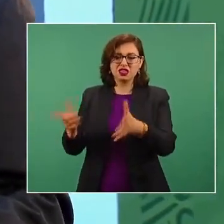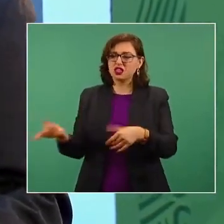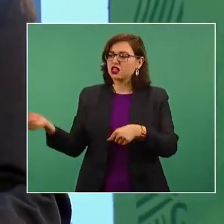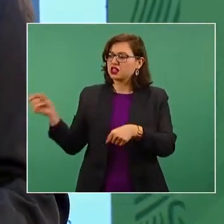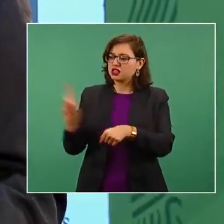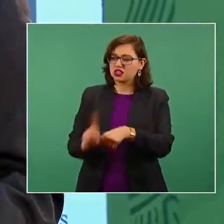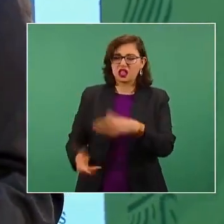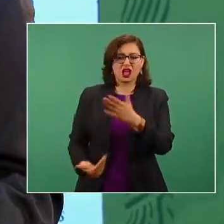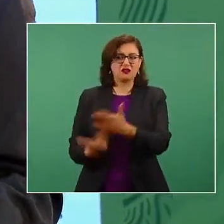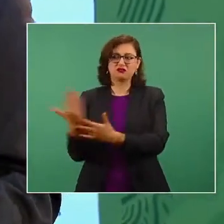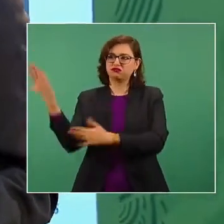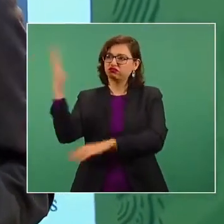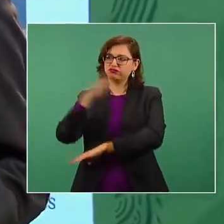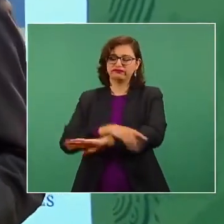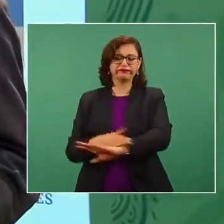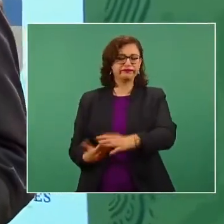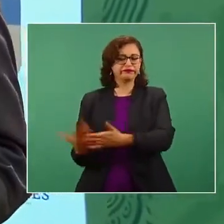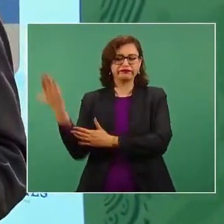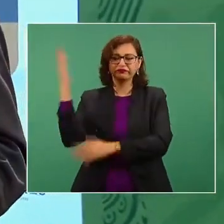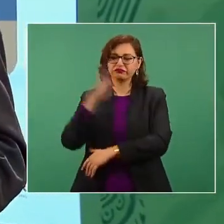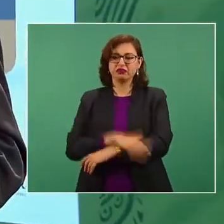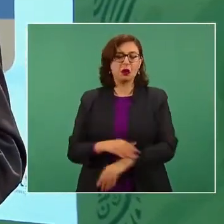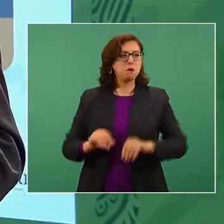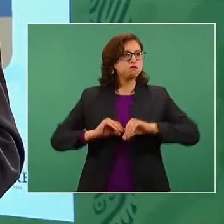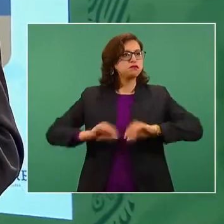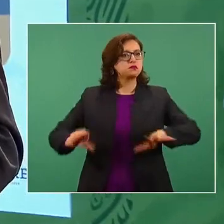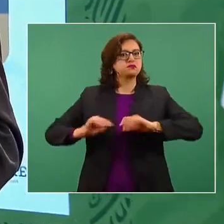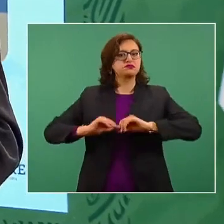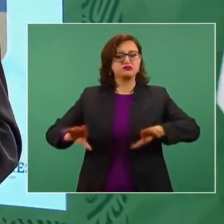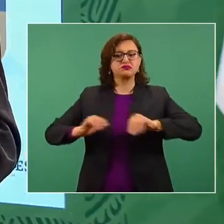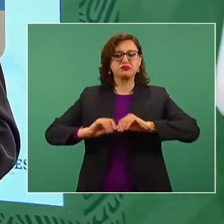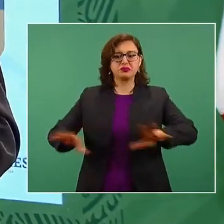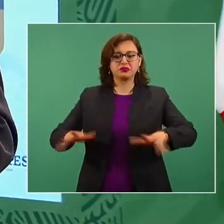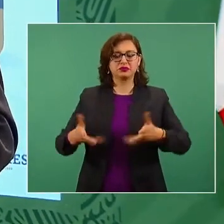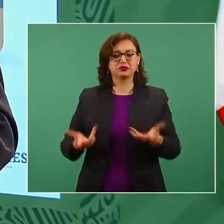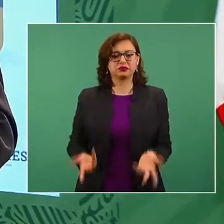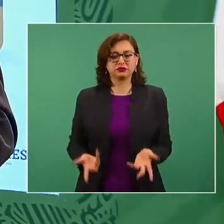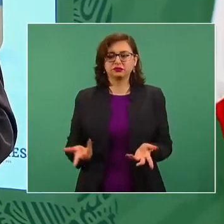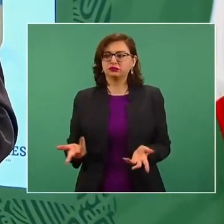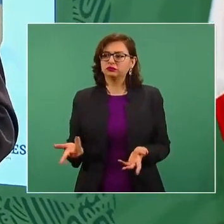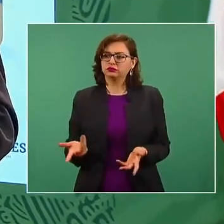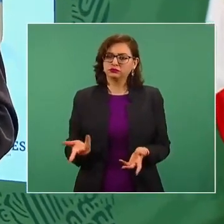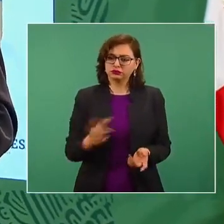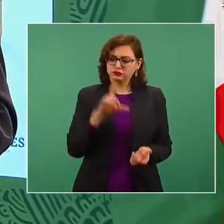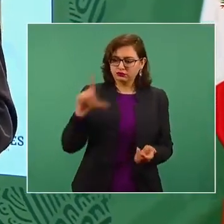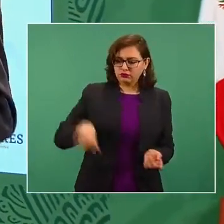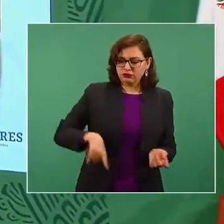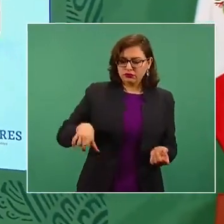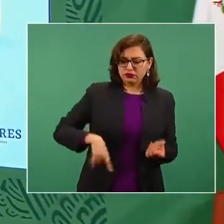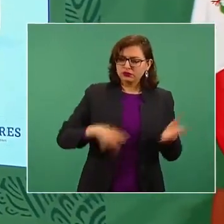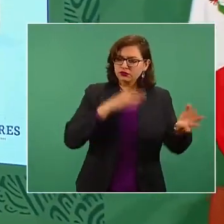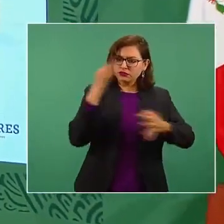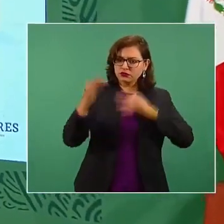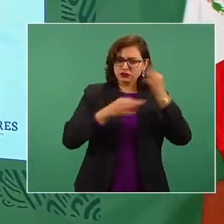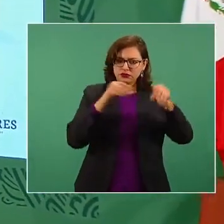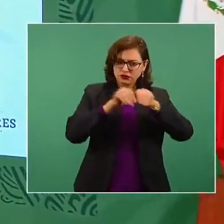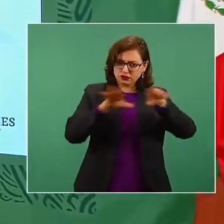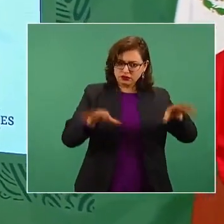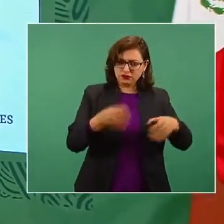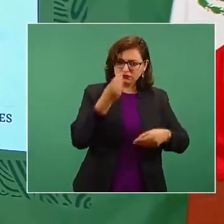día y noche en todos los medios de información. Y no había campaña de orientación nutricional. Entonces, esa es la